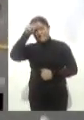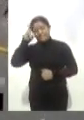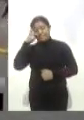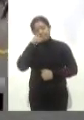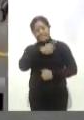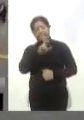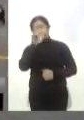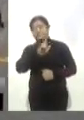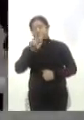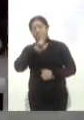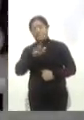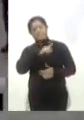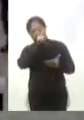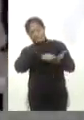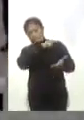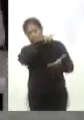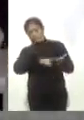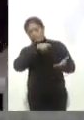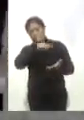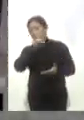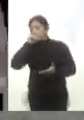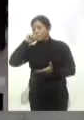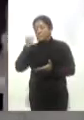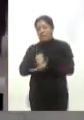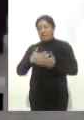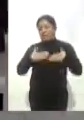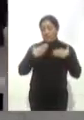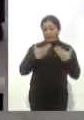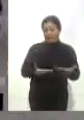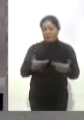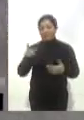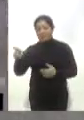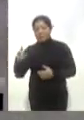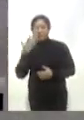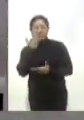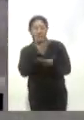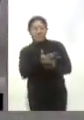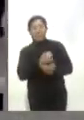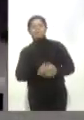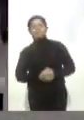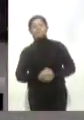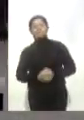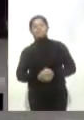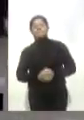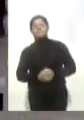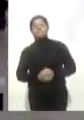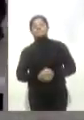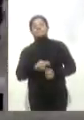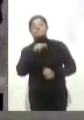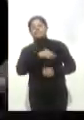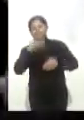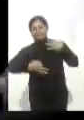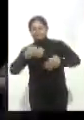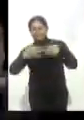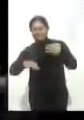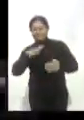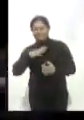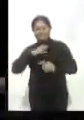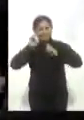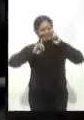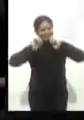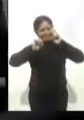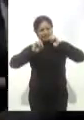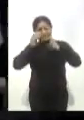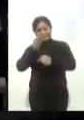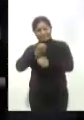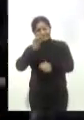del Congreso para aprobar la cuestión de confianza solicitada por su Ejecutivo, lo que a su juicio genera una incertidumbre en medio de